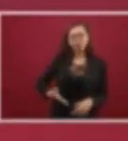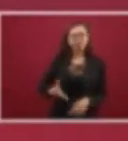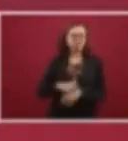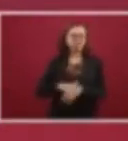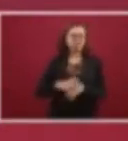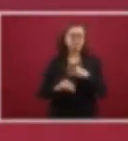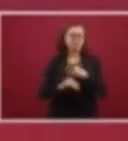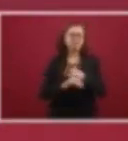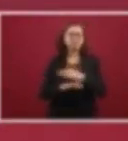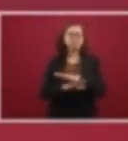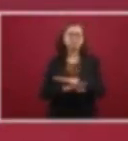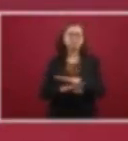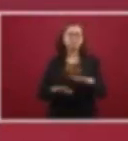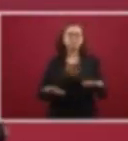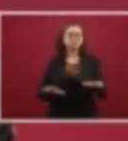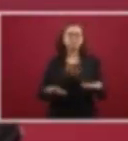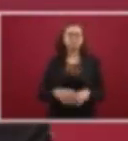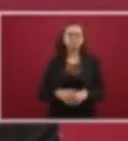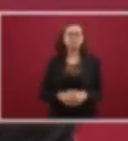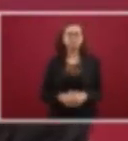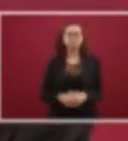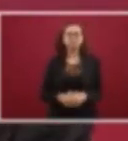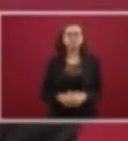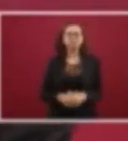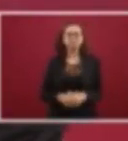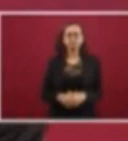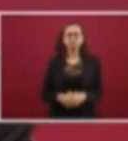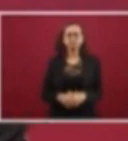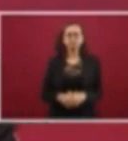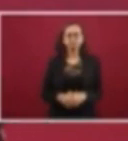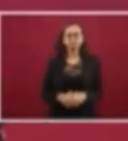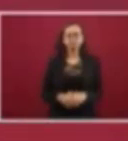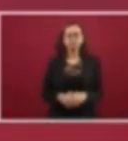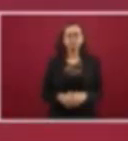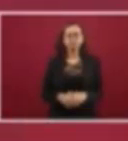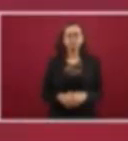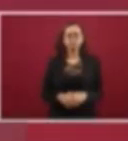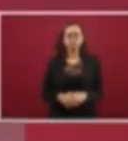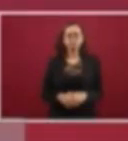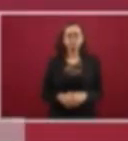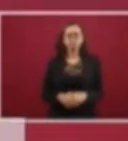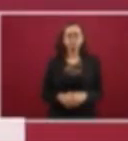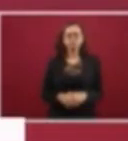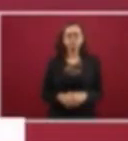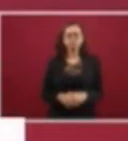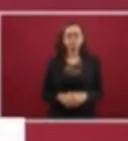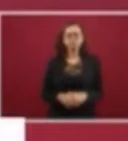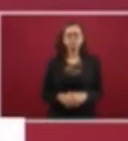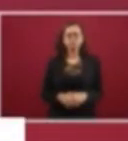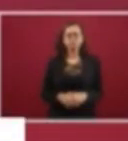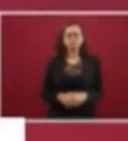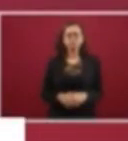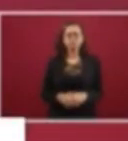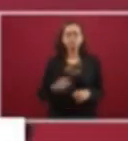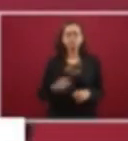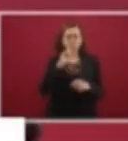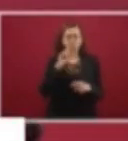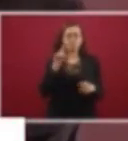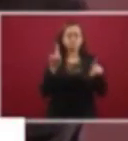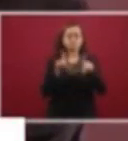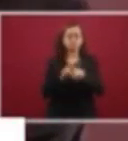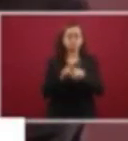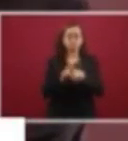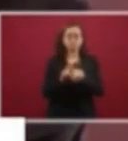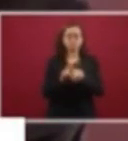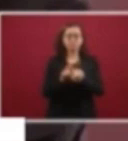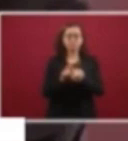Alfredo. Yo insisto, Pepe, que aquí hay una normatividad que ya no existe aparentemente, que es el sistema